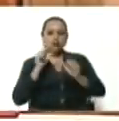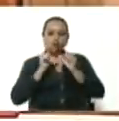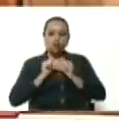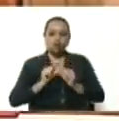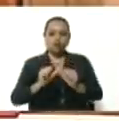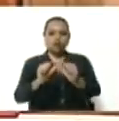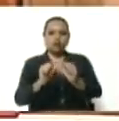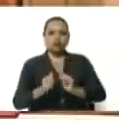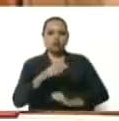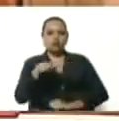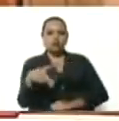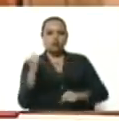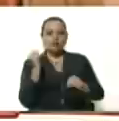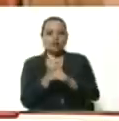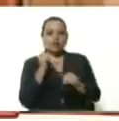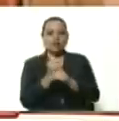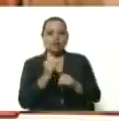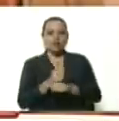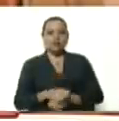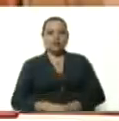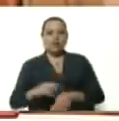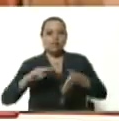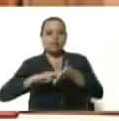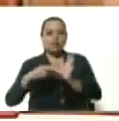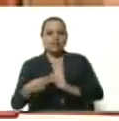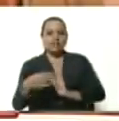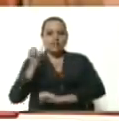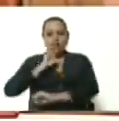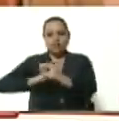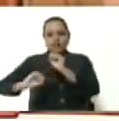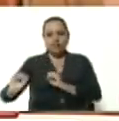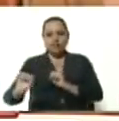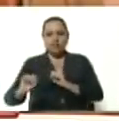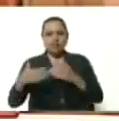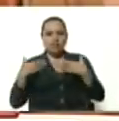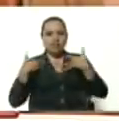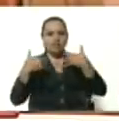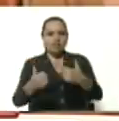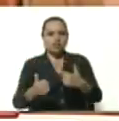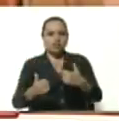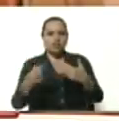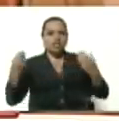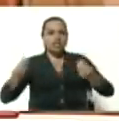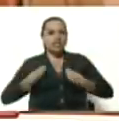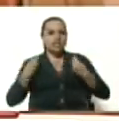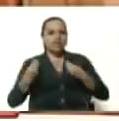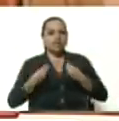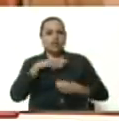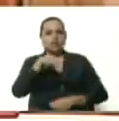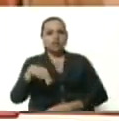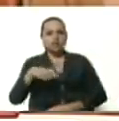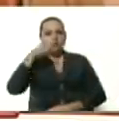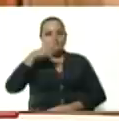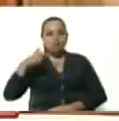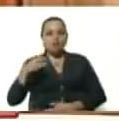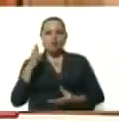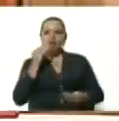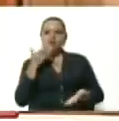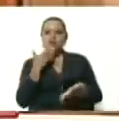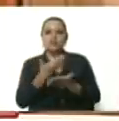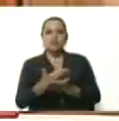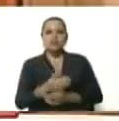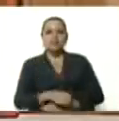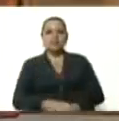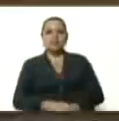continuamos nuestro trabajo, que significa la defensa de la salud y la vida de nuestro pueblo. Muchísimas